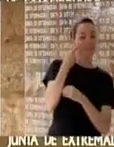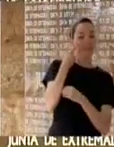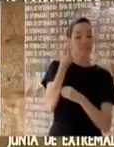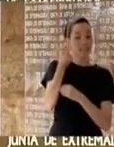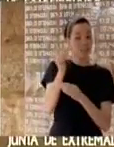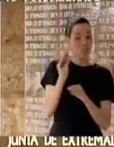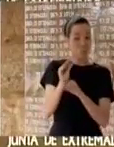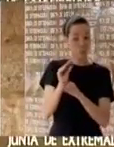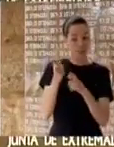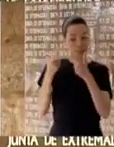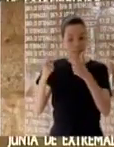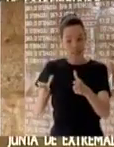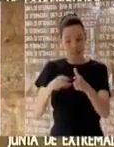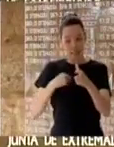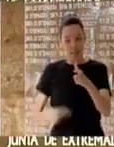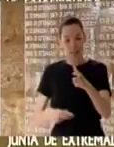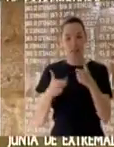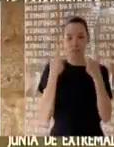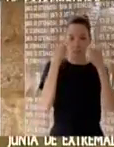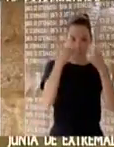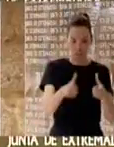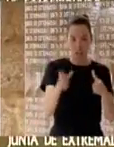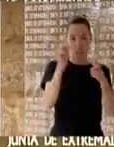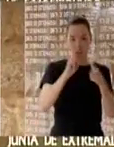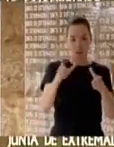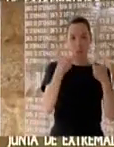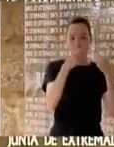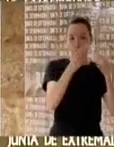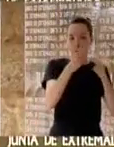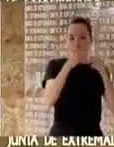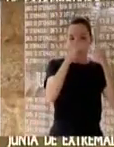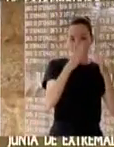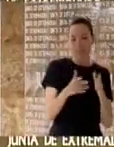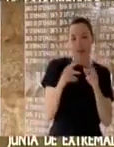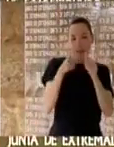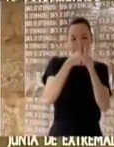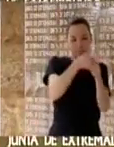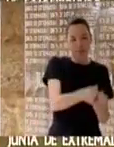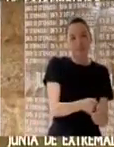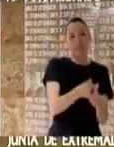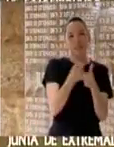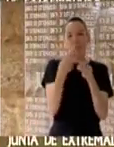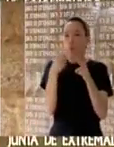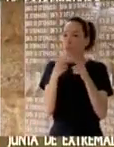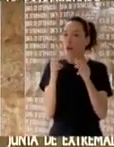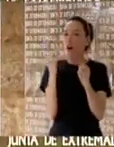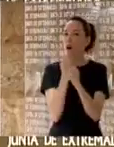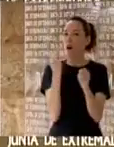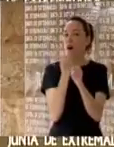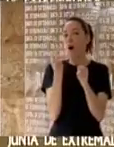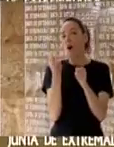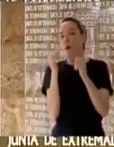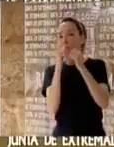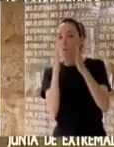educación, en dependencia, en servicios sociales, en política de vivienda, en políticas activas de empleo, que están muy vinculadas con el paro estructural que se